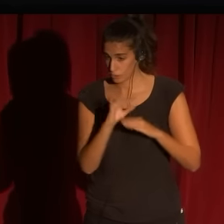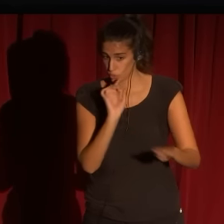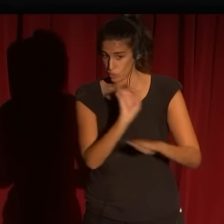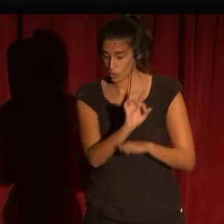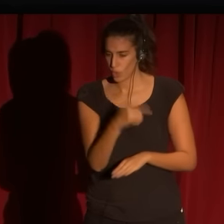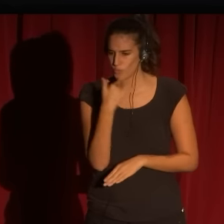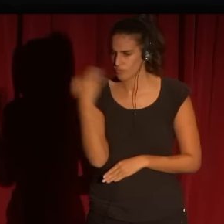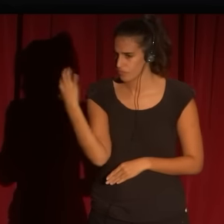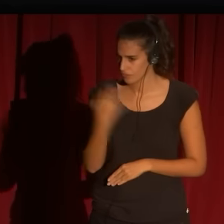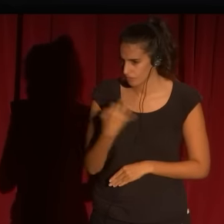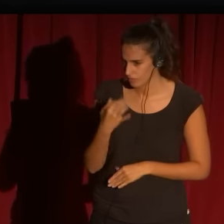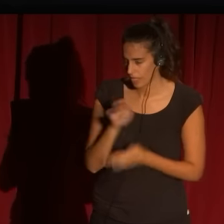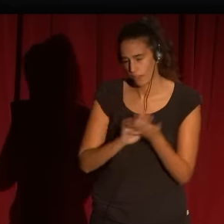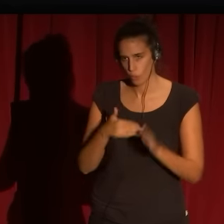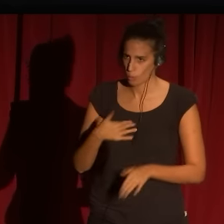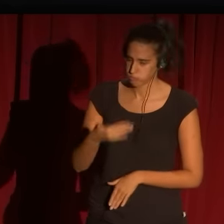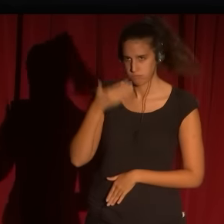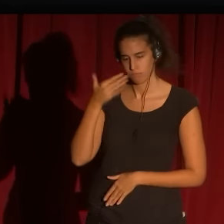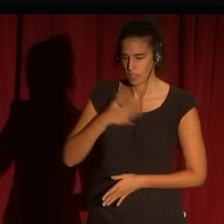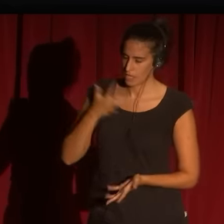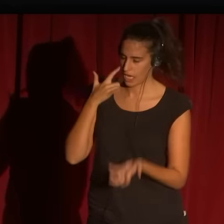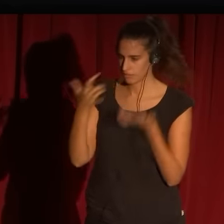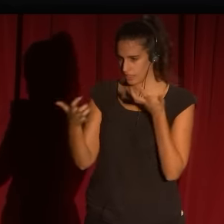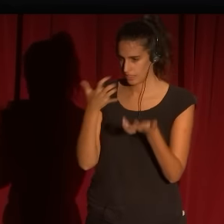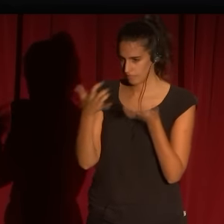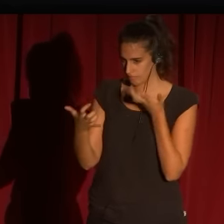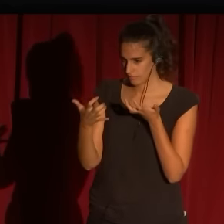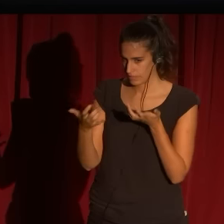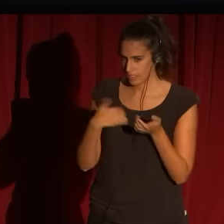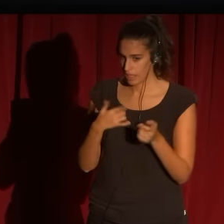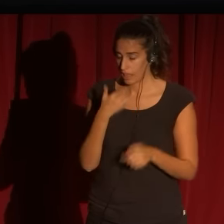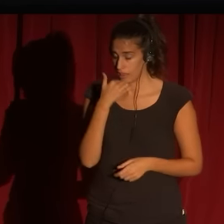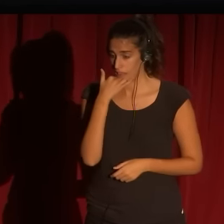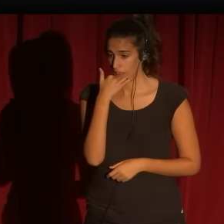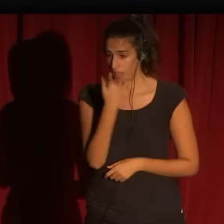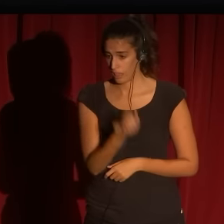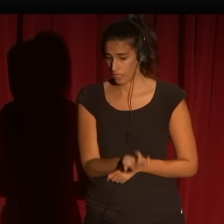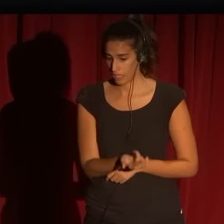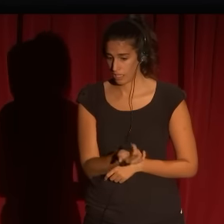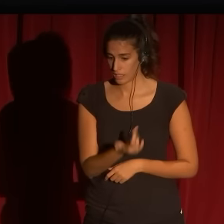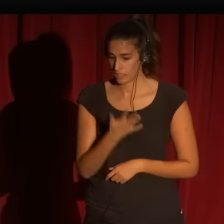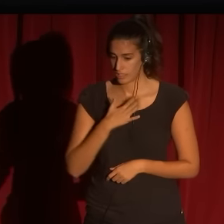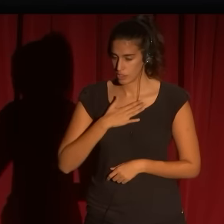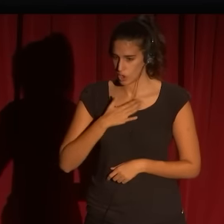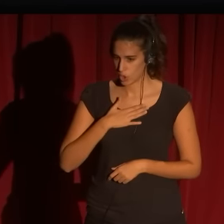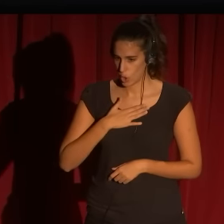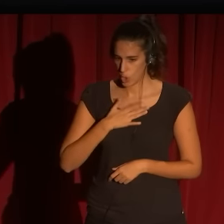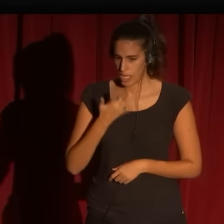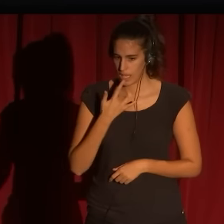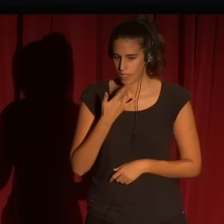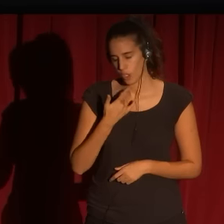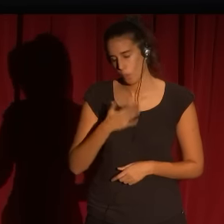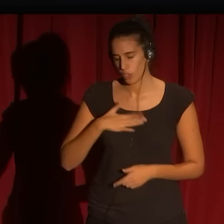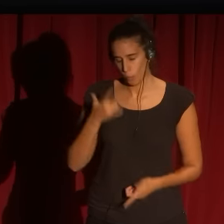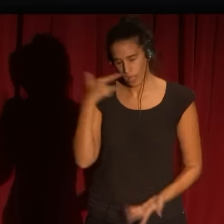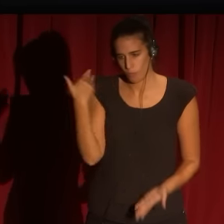le dice hablando como orgullosamente de su arte al margen de decirle que ella va a enseñarle a él de lo que las mujeres